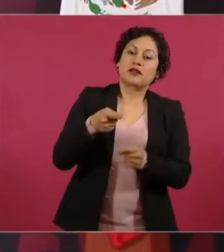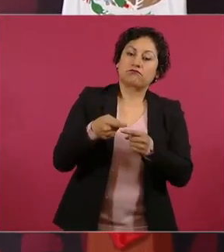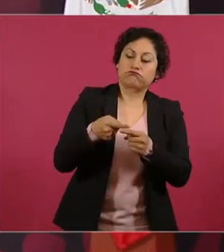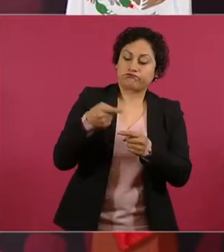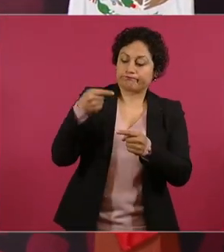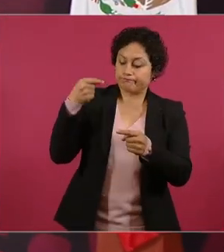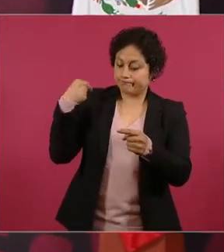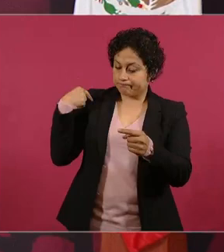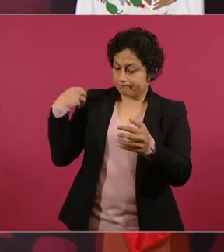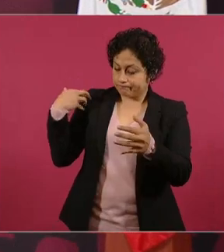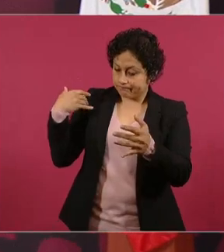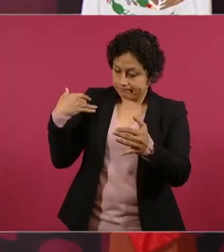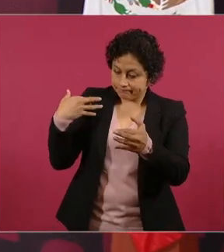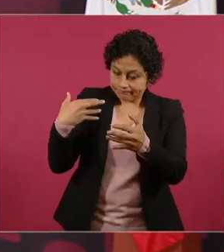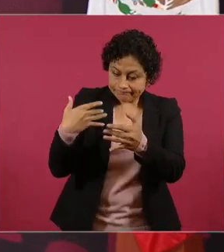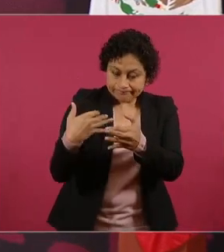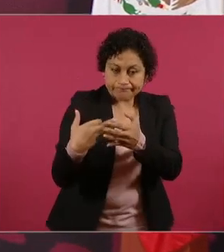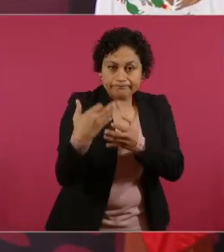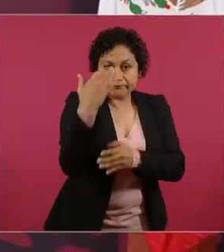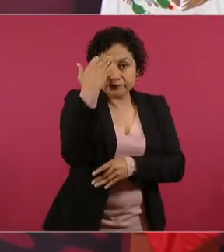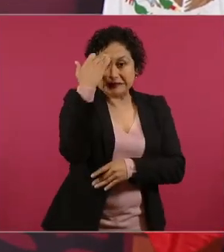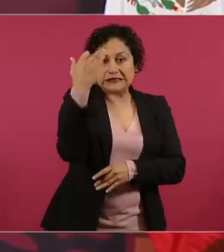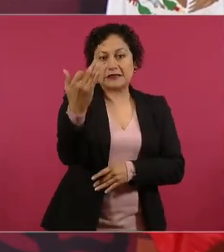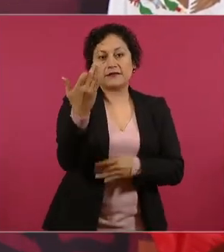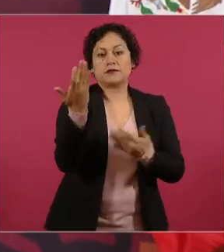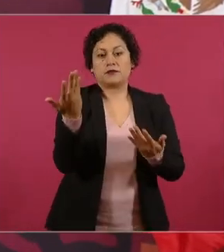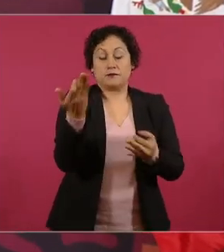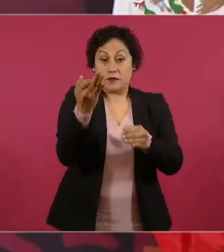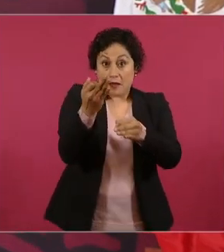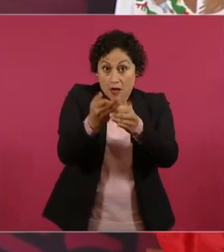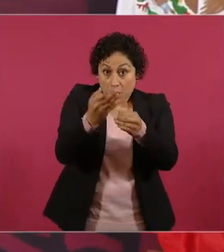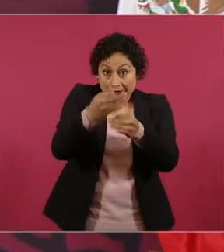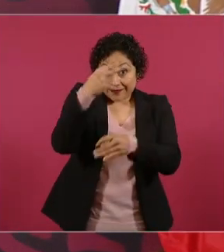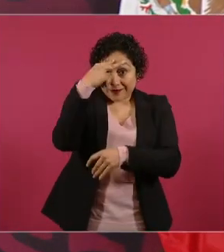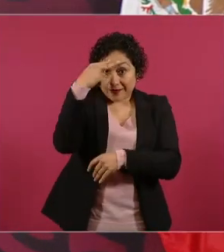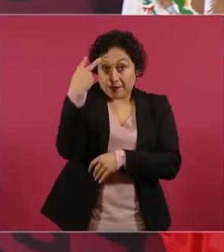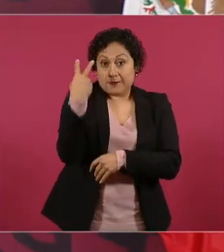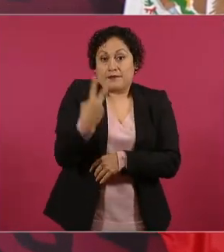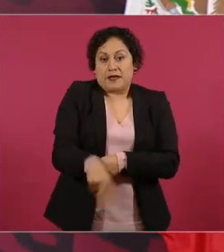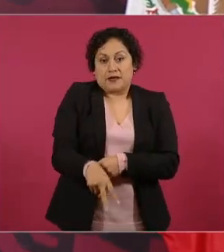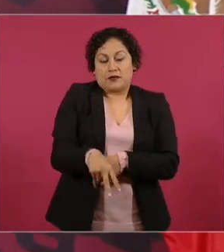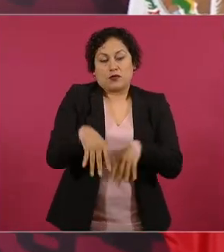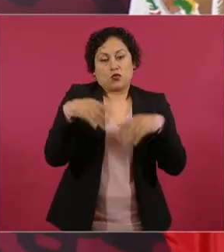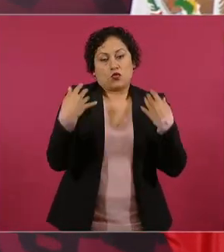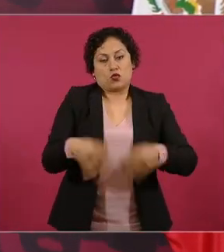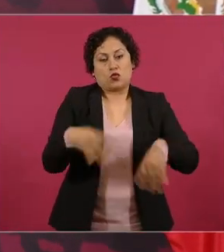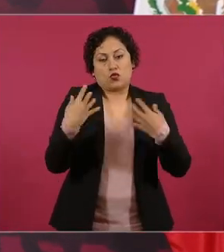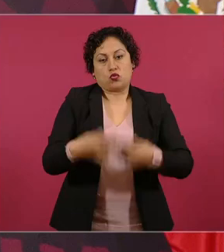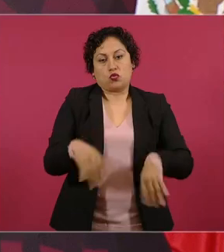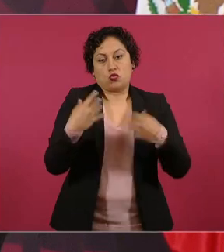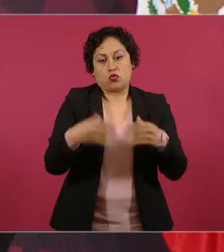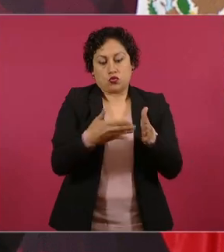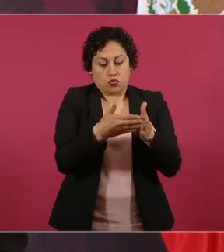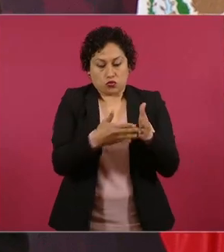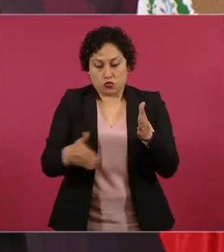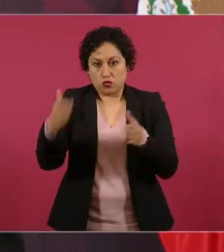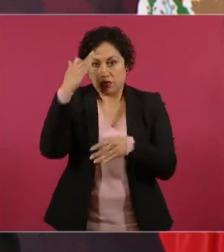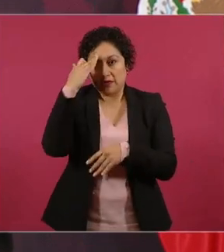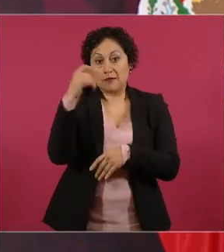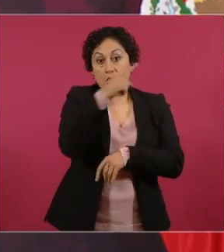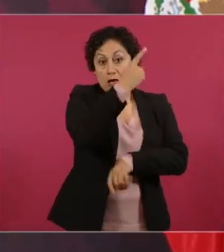Estamos en una temporada especial en México y en Estados Unidos. Todo esto para